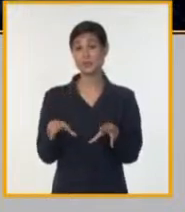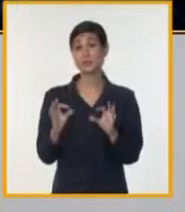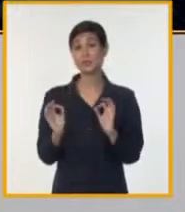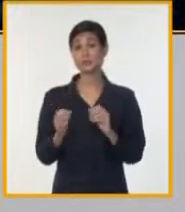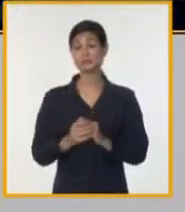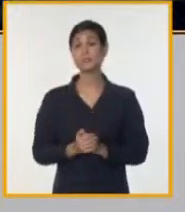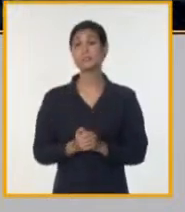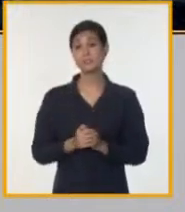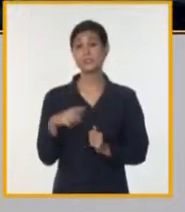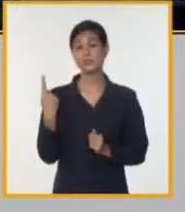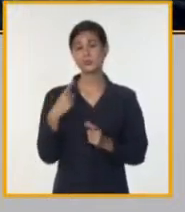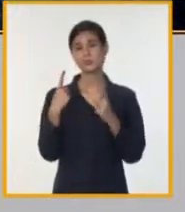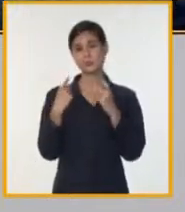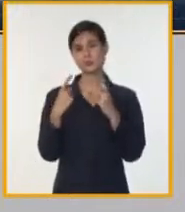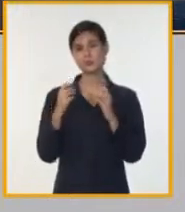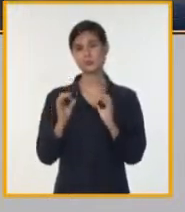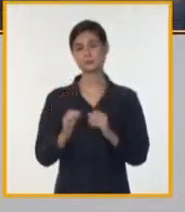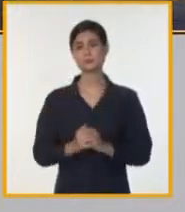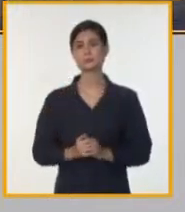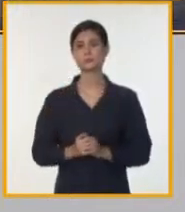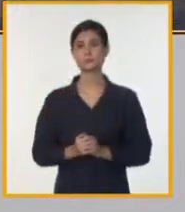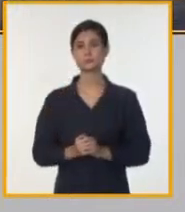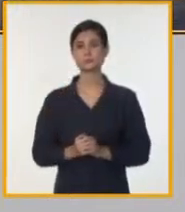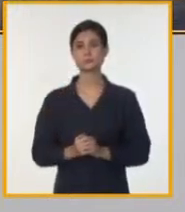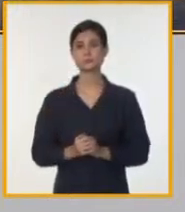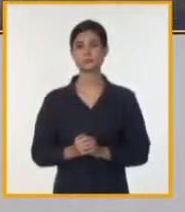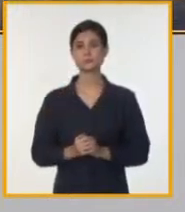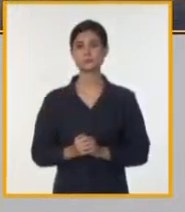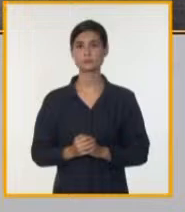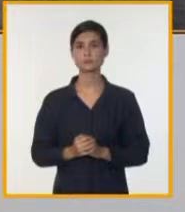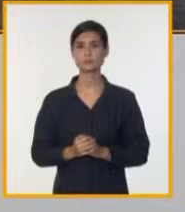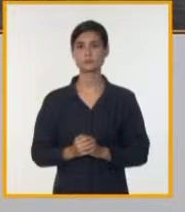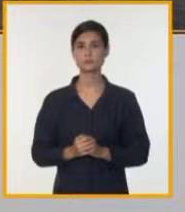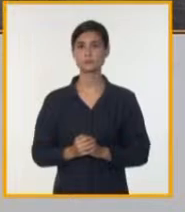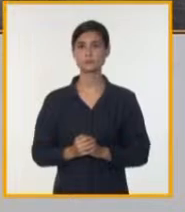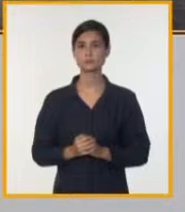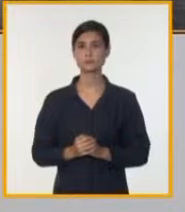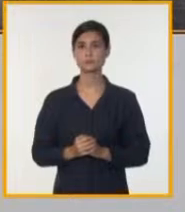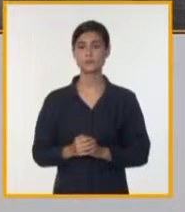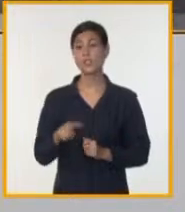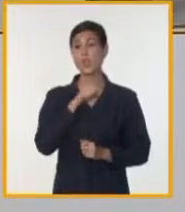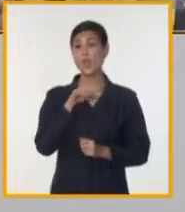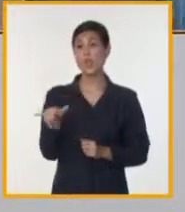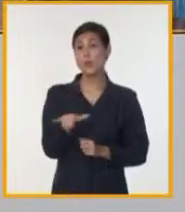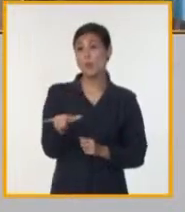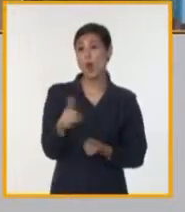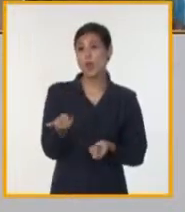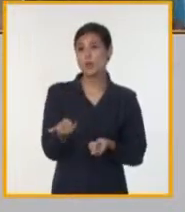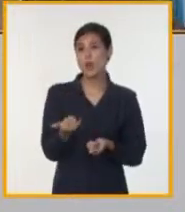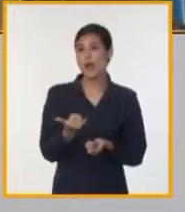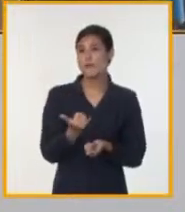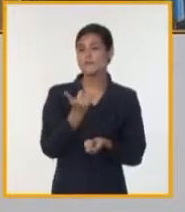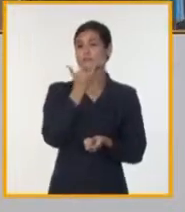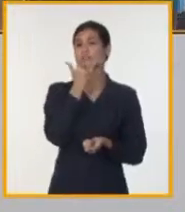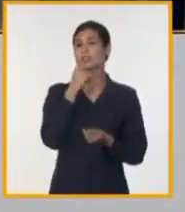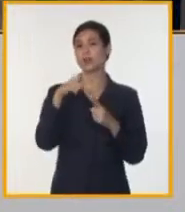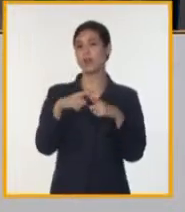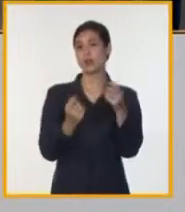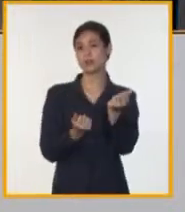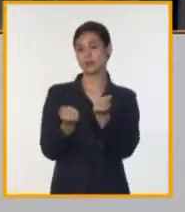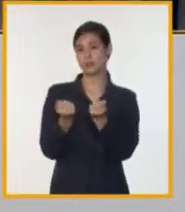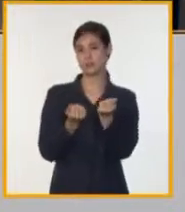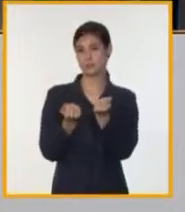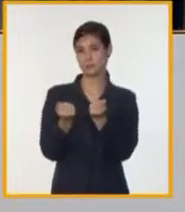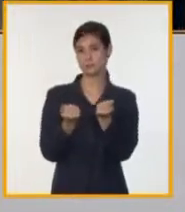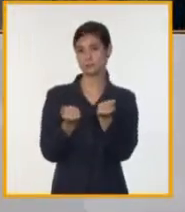falta nos hacen. Todo esto se ve reflejado, por supuesto, en los niveles de transporte de pasajeros que hoy estamos exhibiendo.